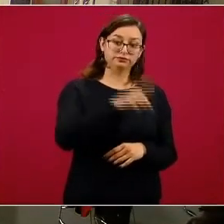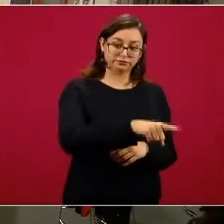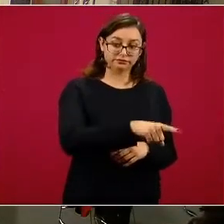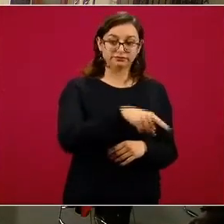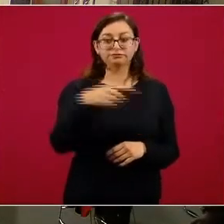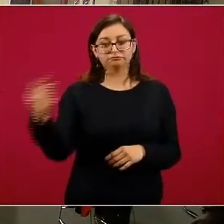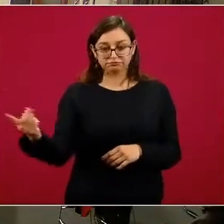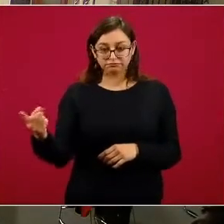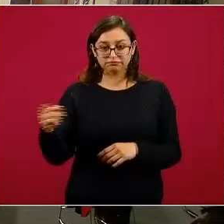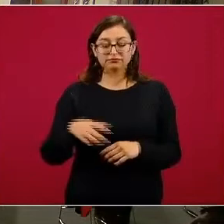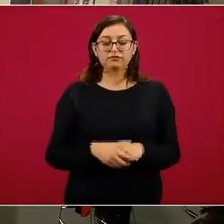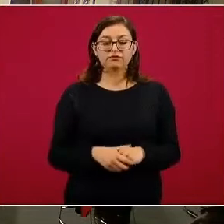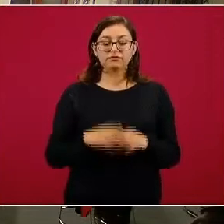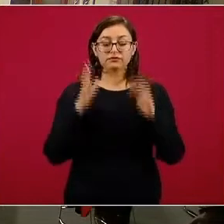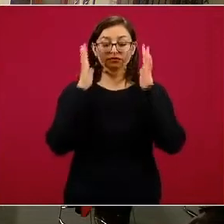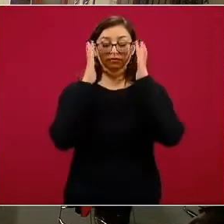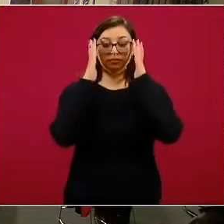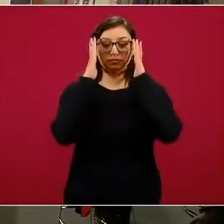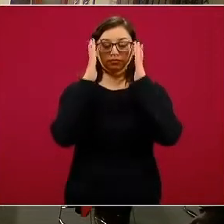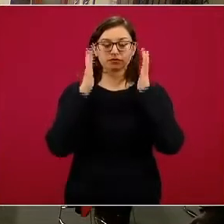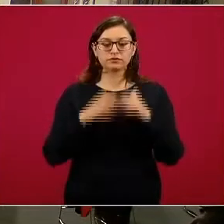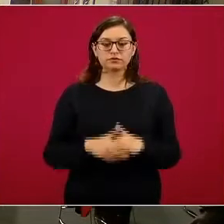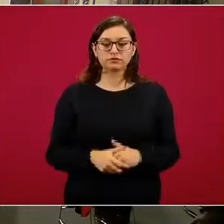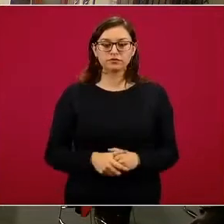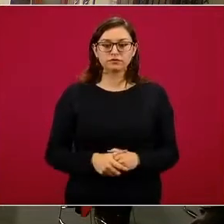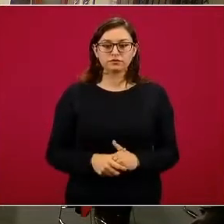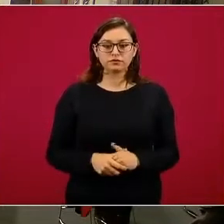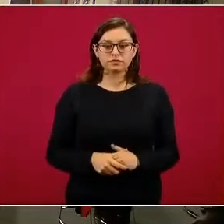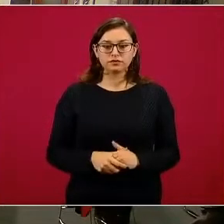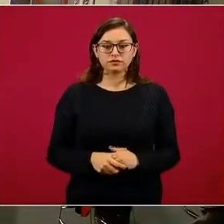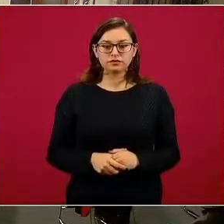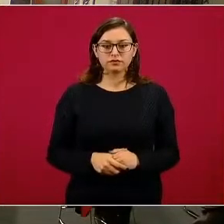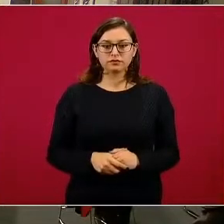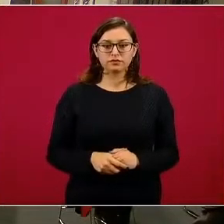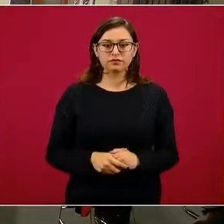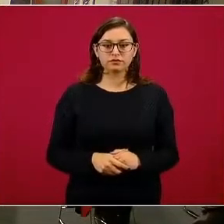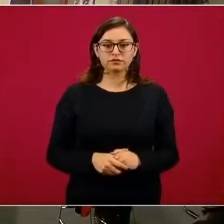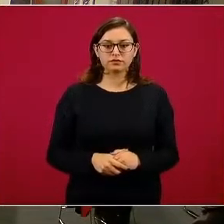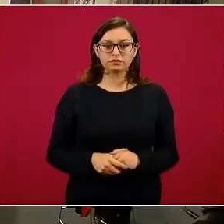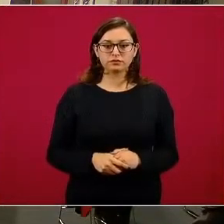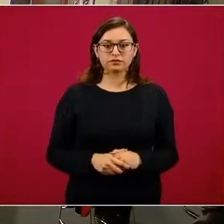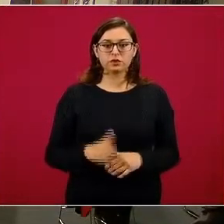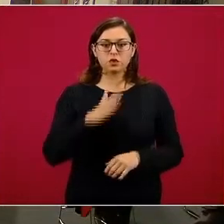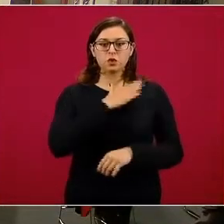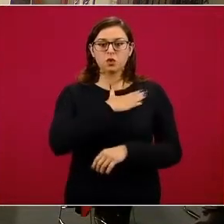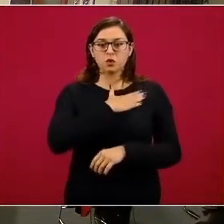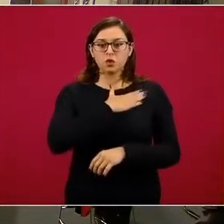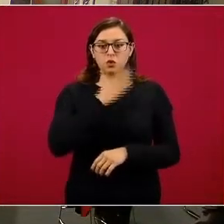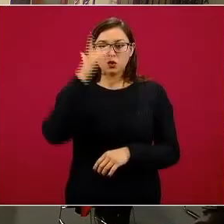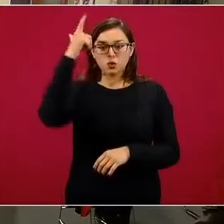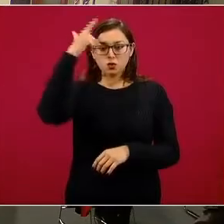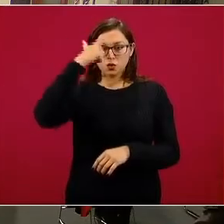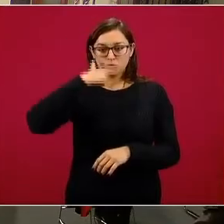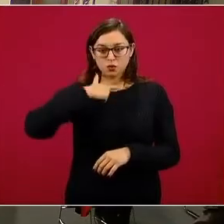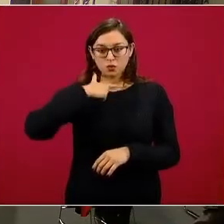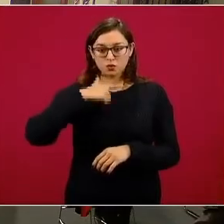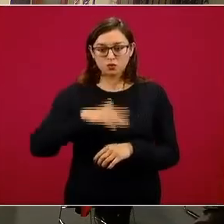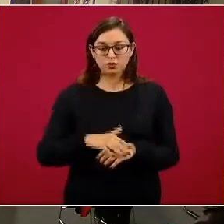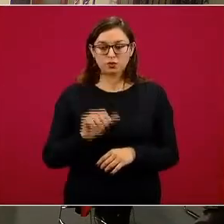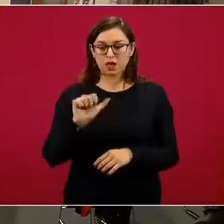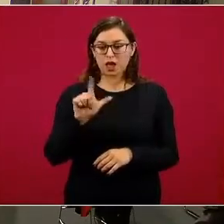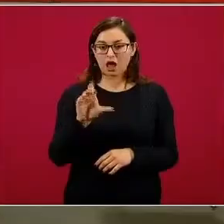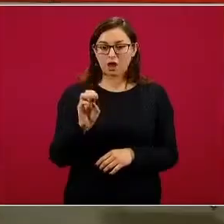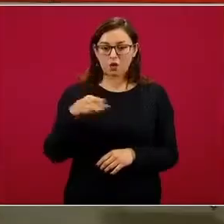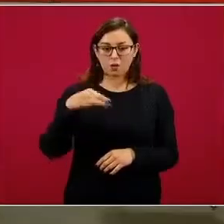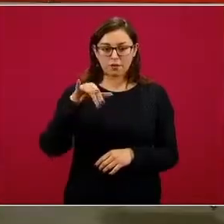y luego de este lado nuevamente. Adelante, por favor. Estamos bien. Buenas noches, director Alomía